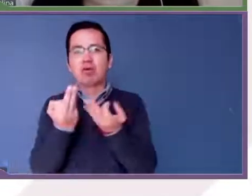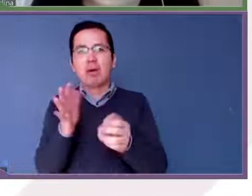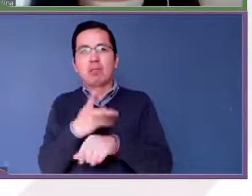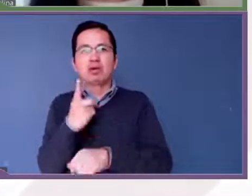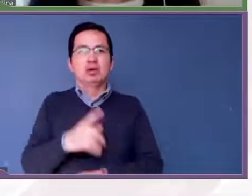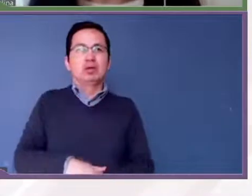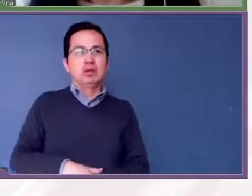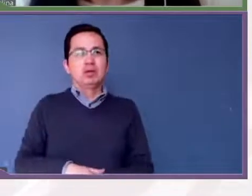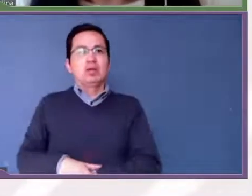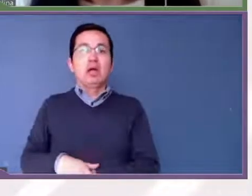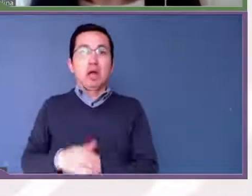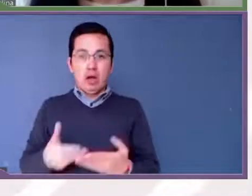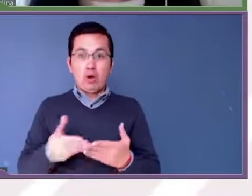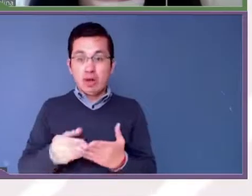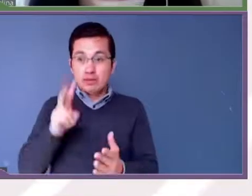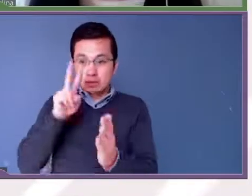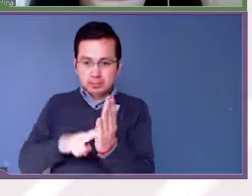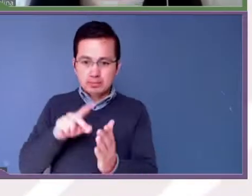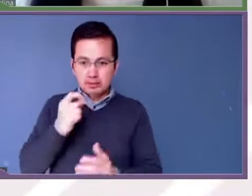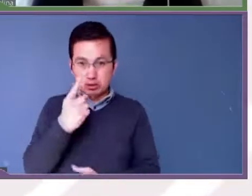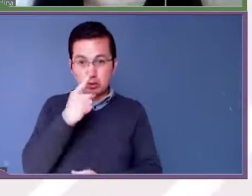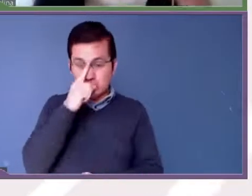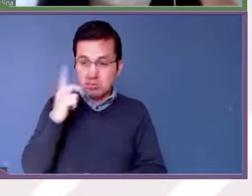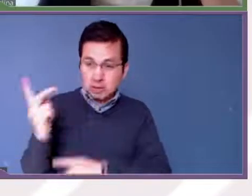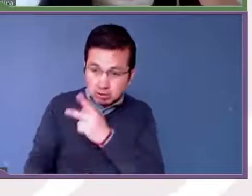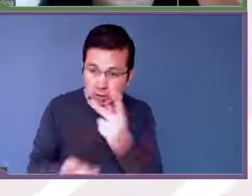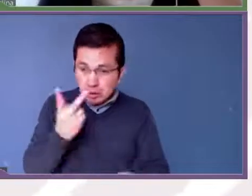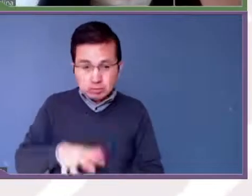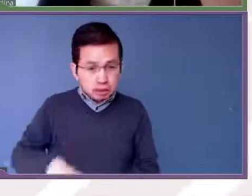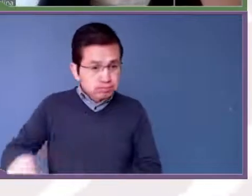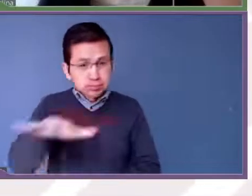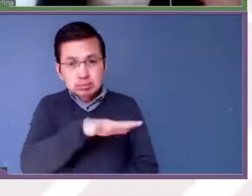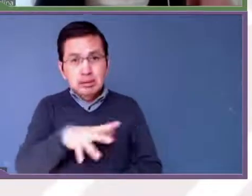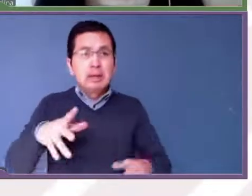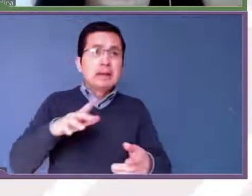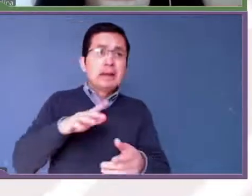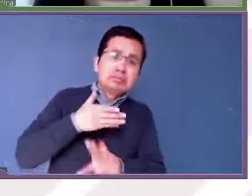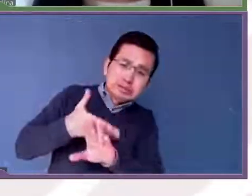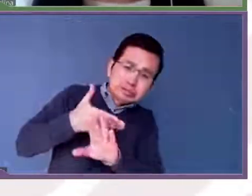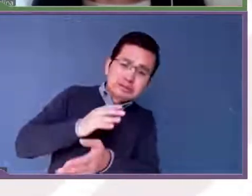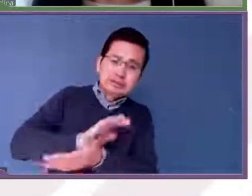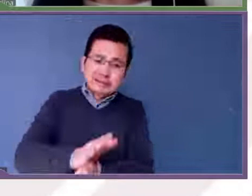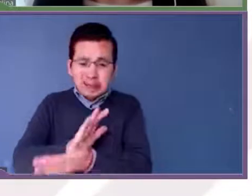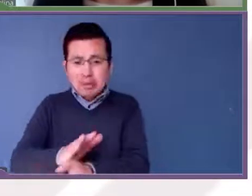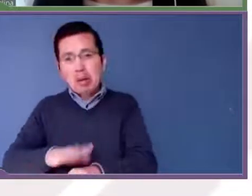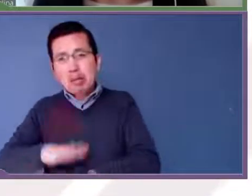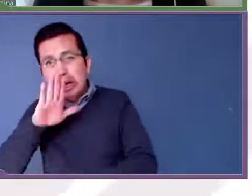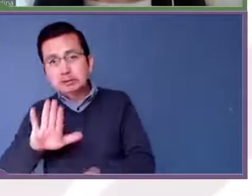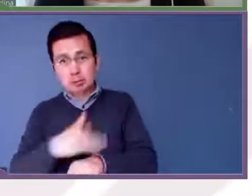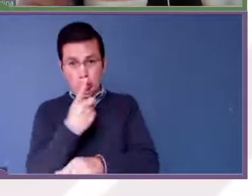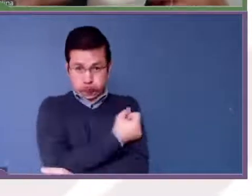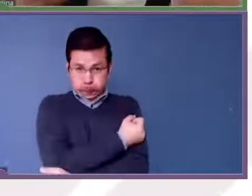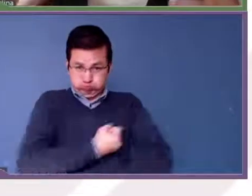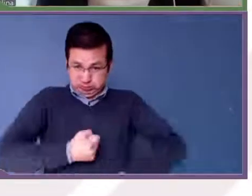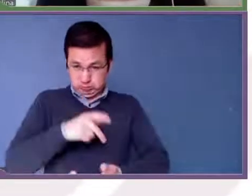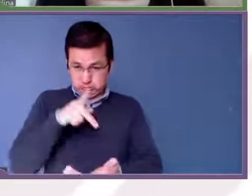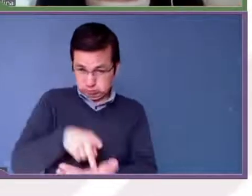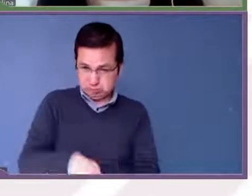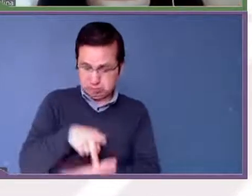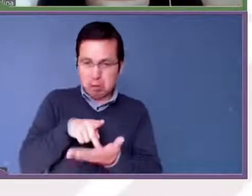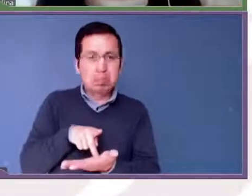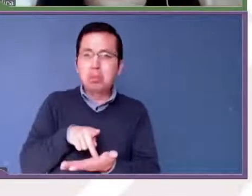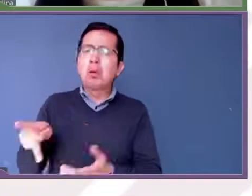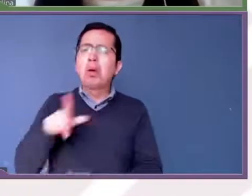2021 bajó, ¿no? ¿Qué está sucediendo con estos motivos, con estas formas